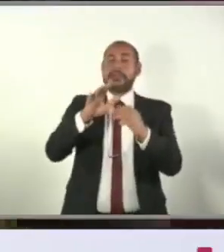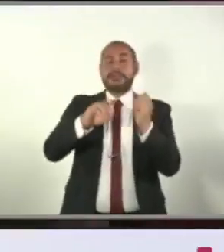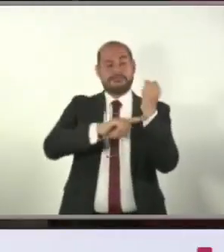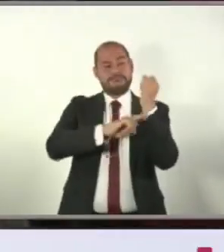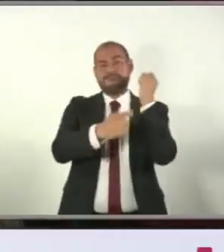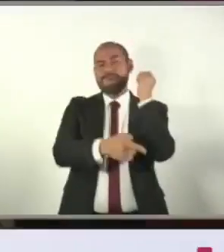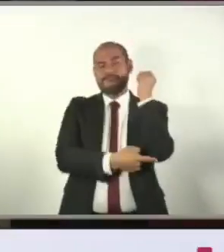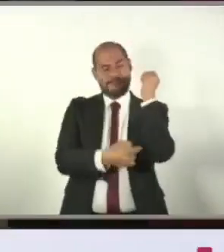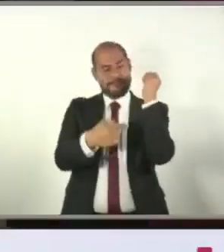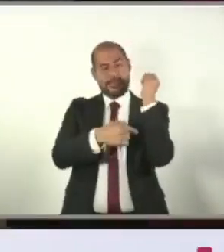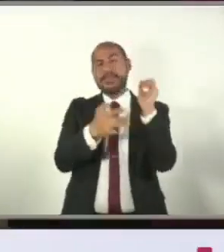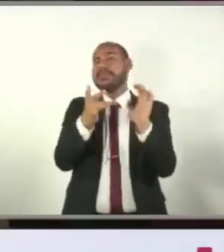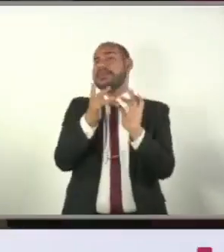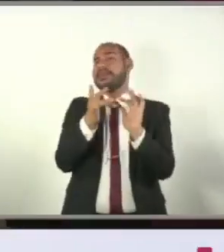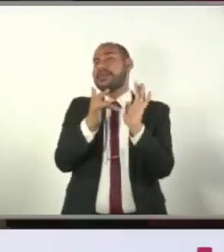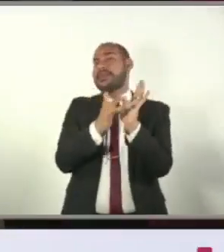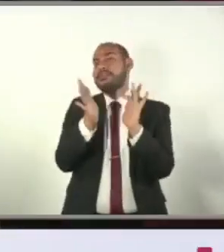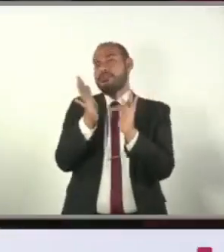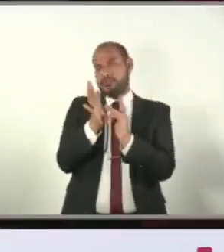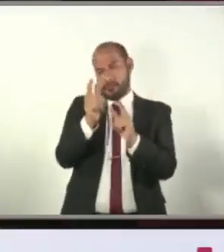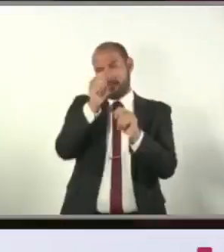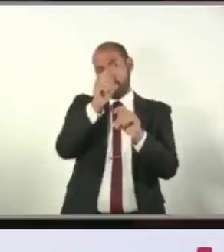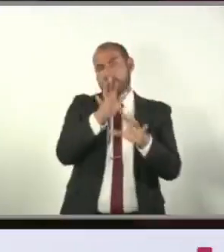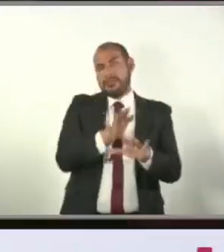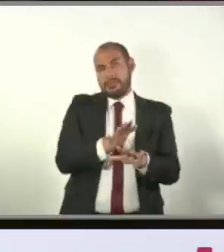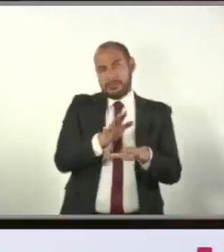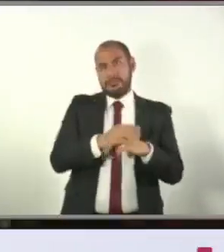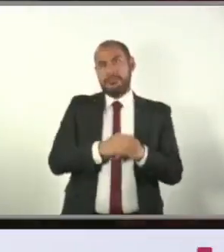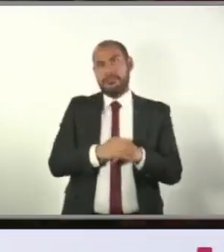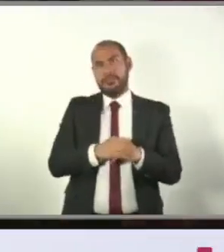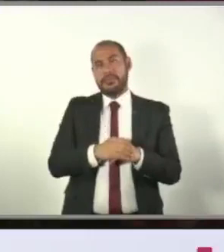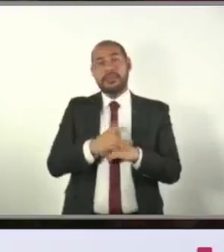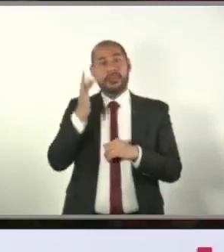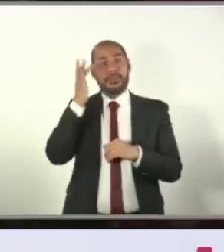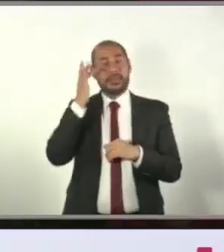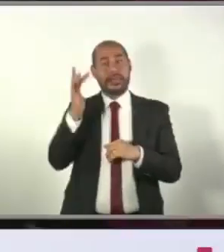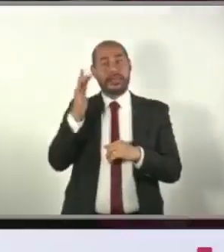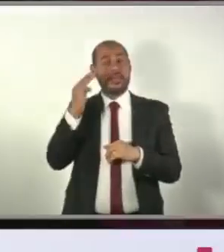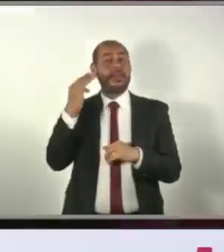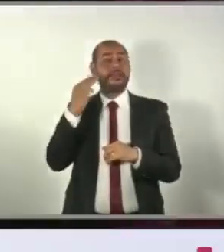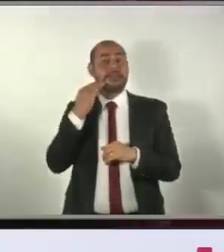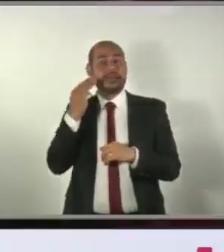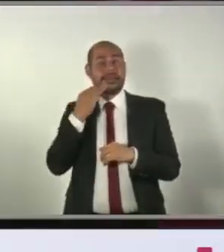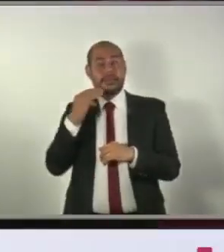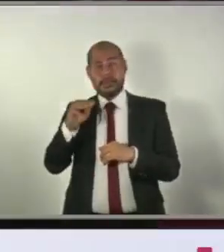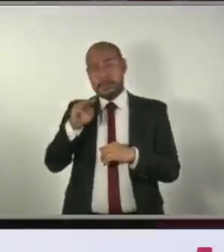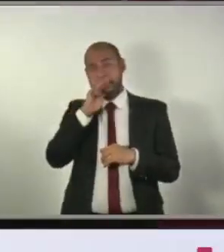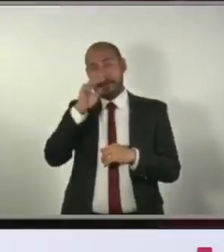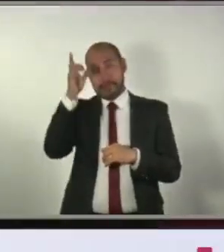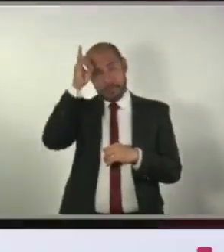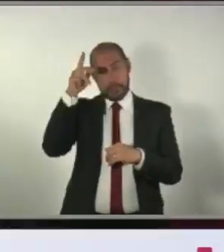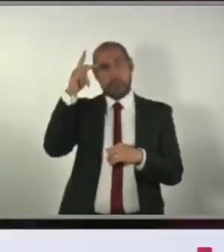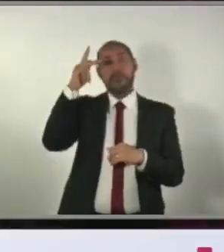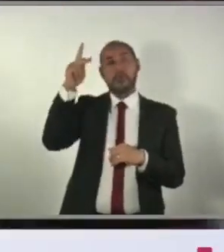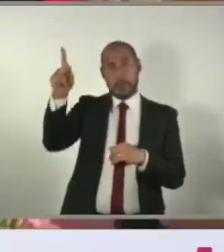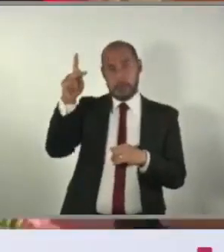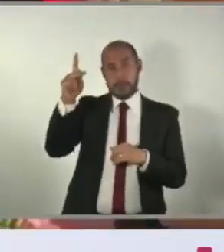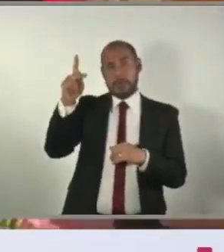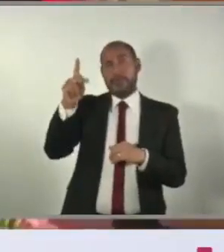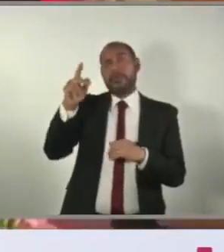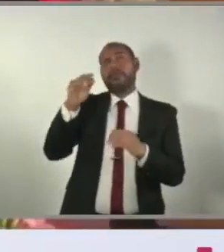tu vientre Jesús. Santa María, Madre de Dios, ruega por nosotros los